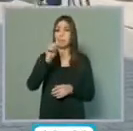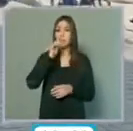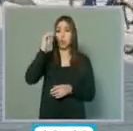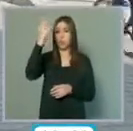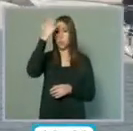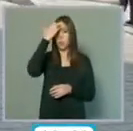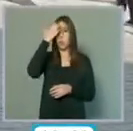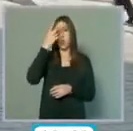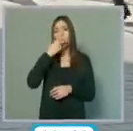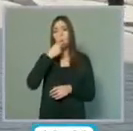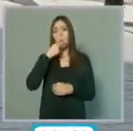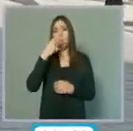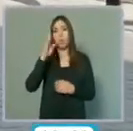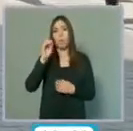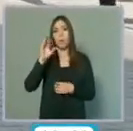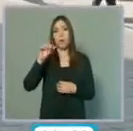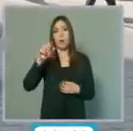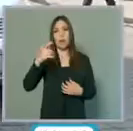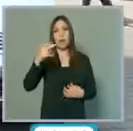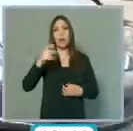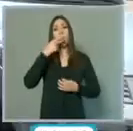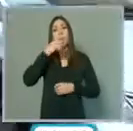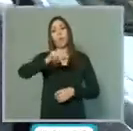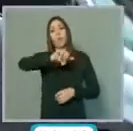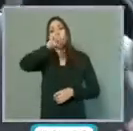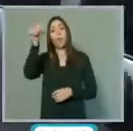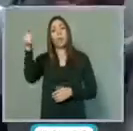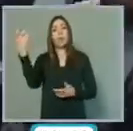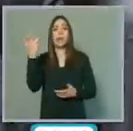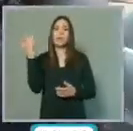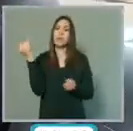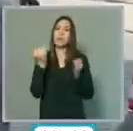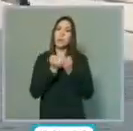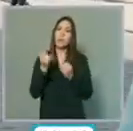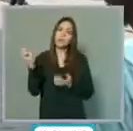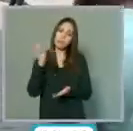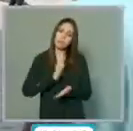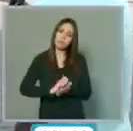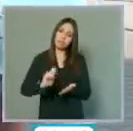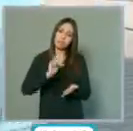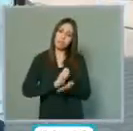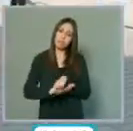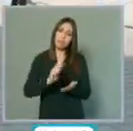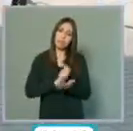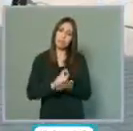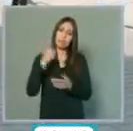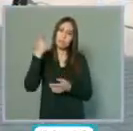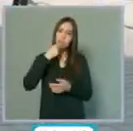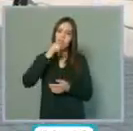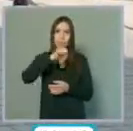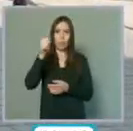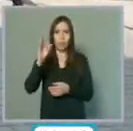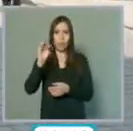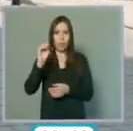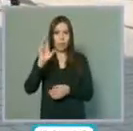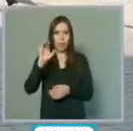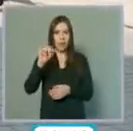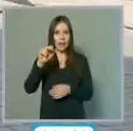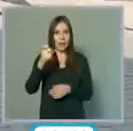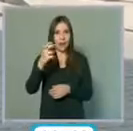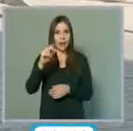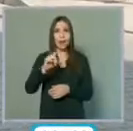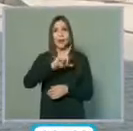luego le contaré la historia, estaba haciendo la letra del himno mexicano. Y entonces se pone a hacerla, ¿y qué cree? Que